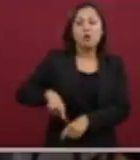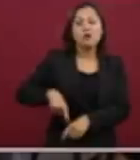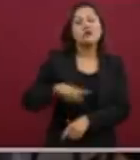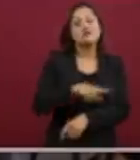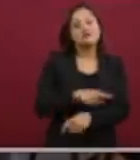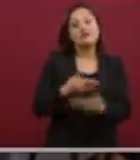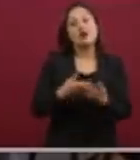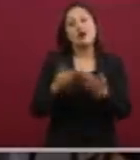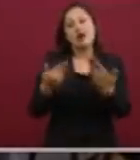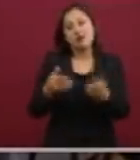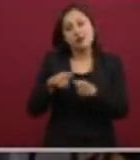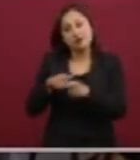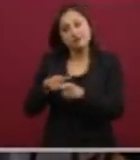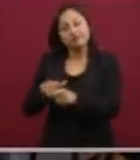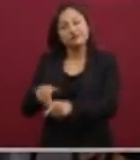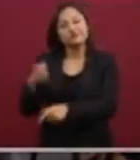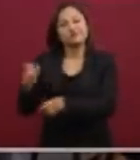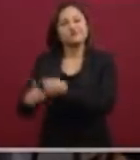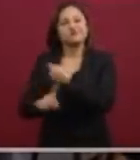materia